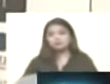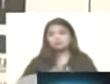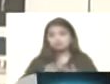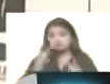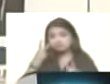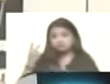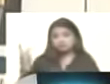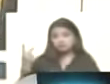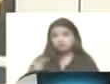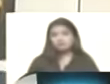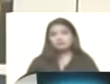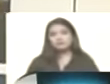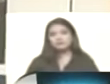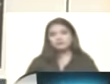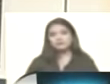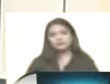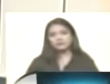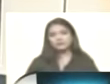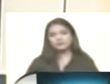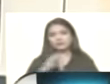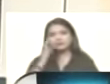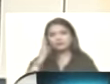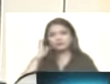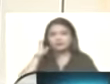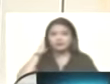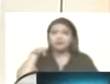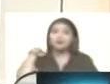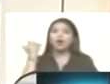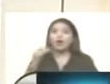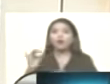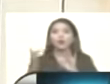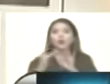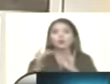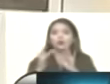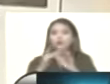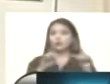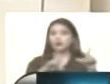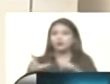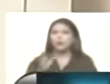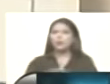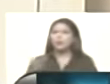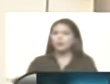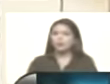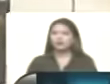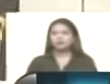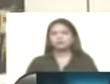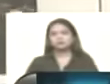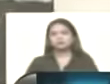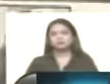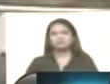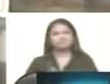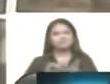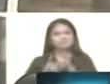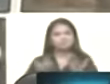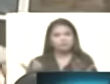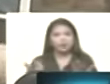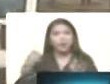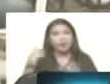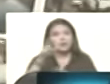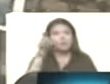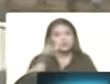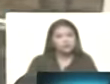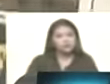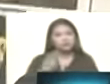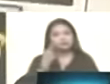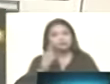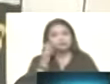ver ustedes aquí, se realizaron los contactos con la gerencia de ASHO. ¿Por qué? Porque todo indica que fue abierto con intención,